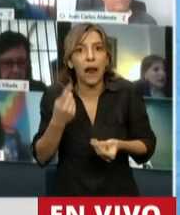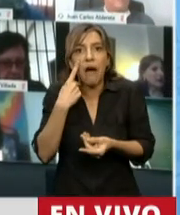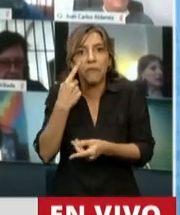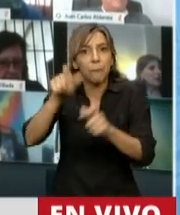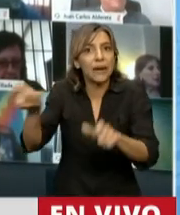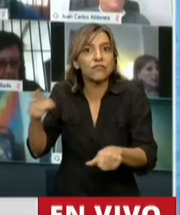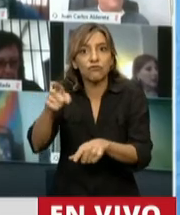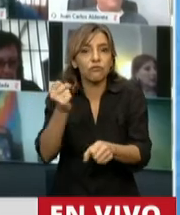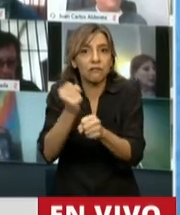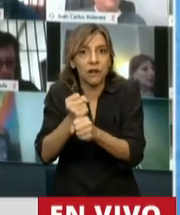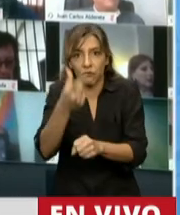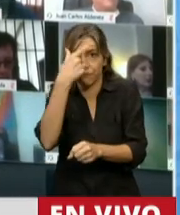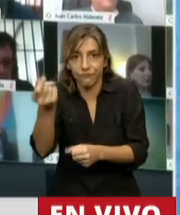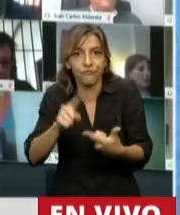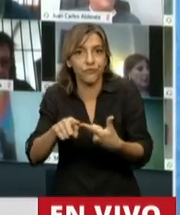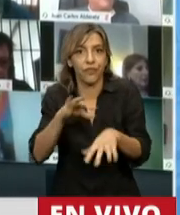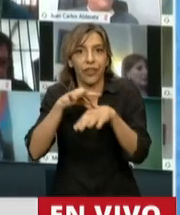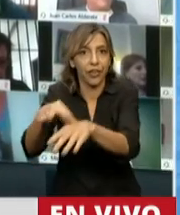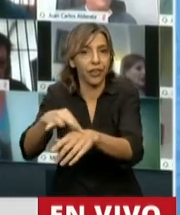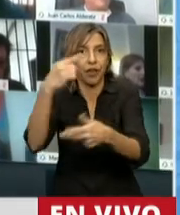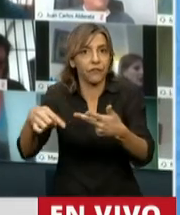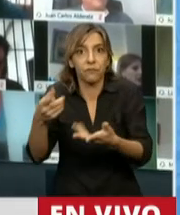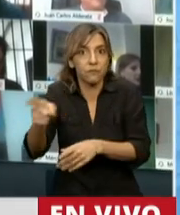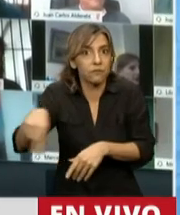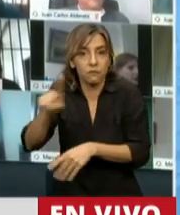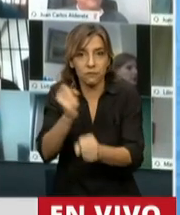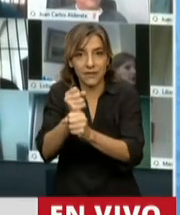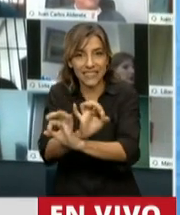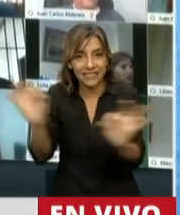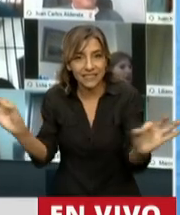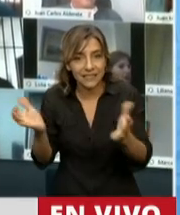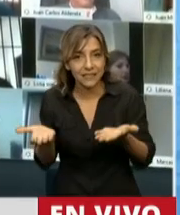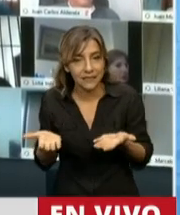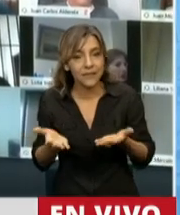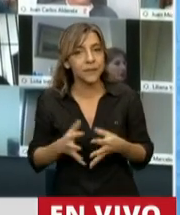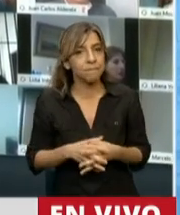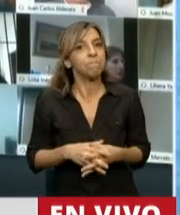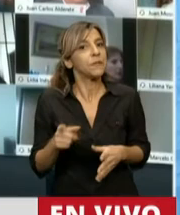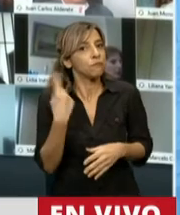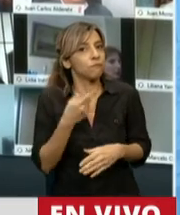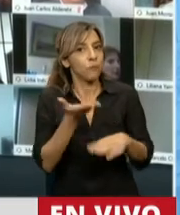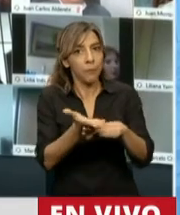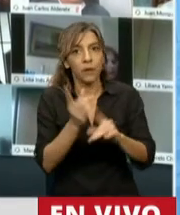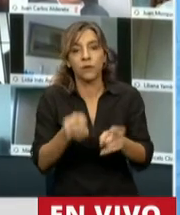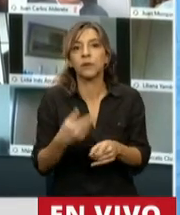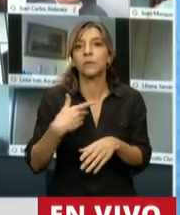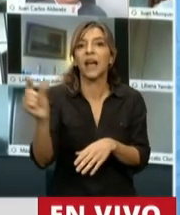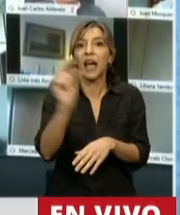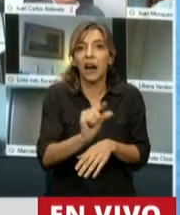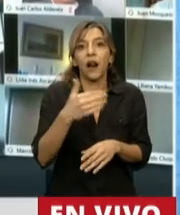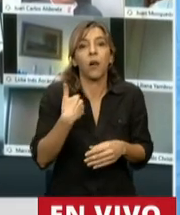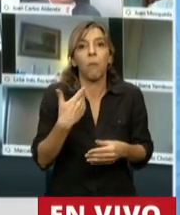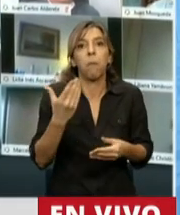pesca, transportista, que trabajan solos y que se les terminó la actividad. Habíamos pedido un crédito fiscal o créditos